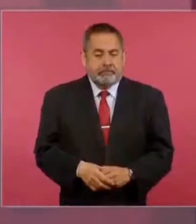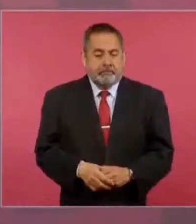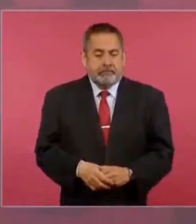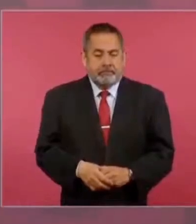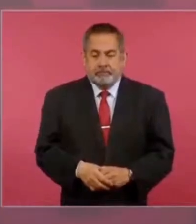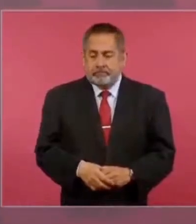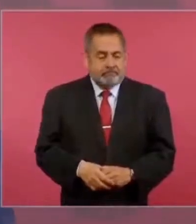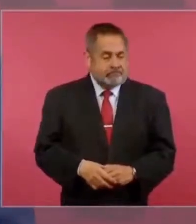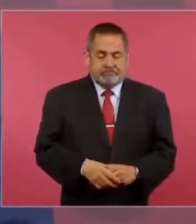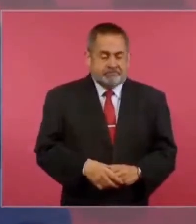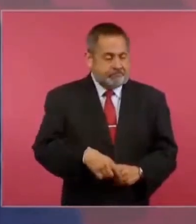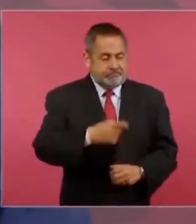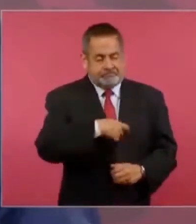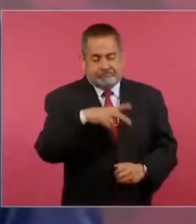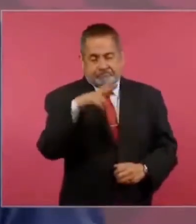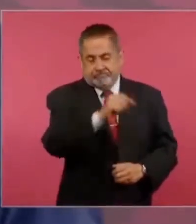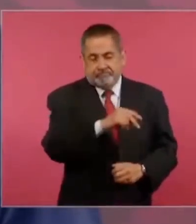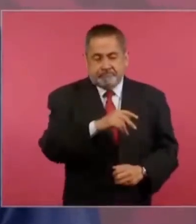pasarán,